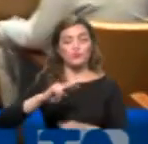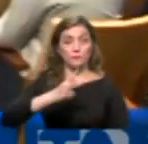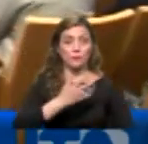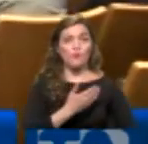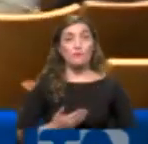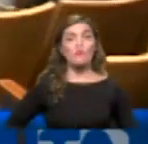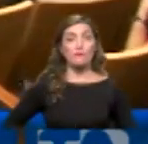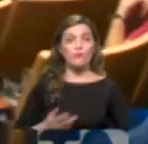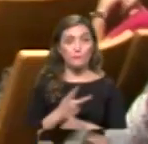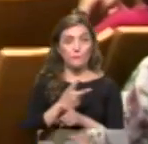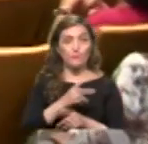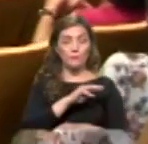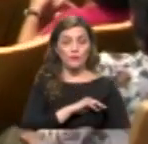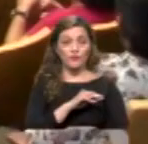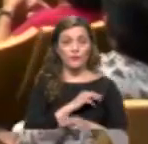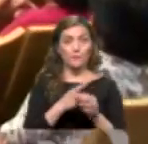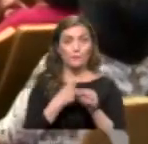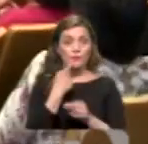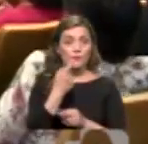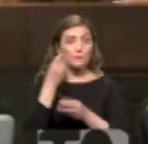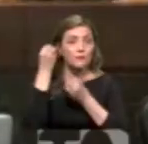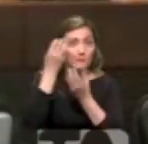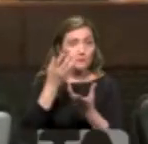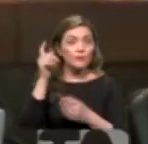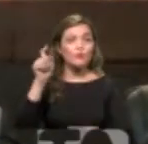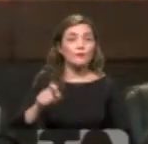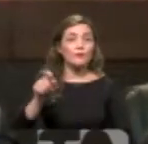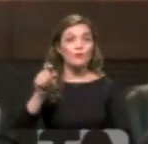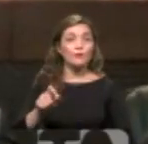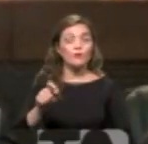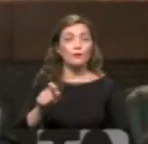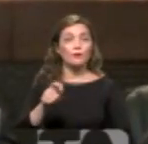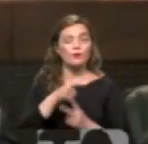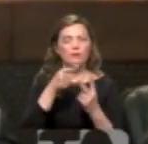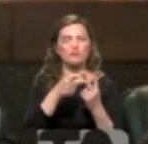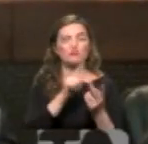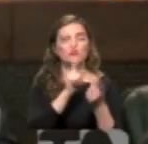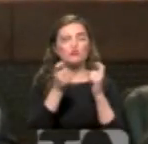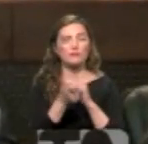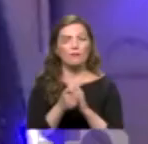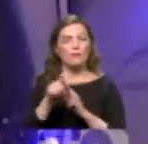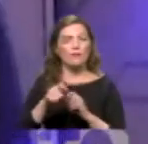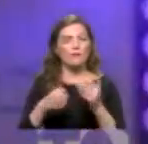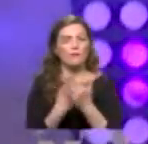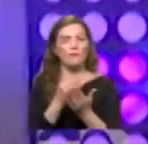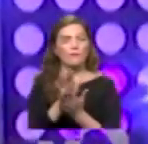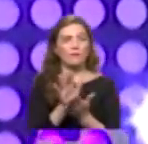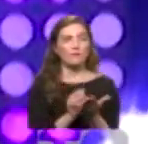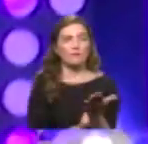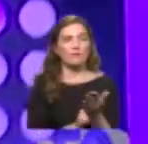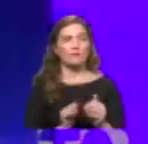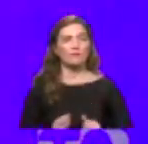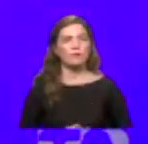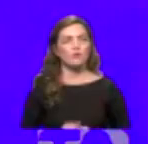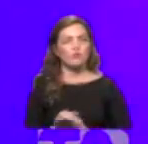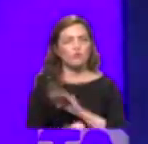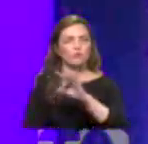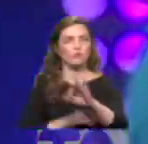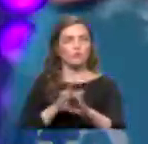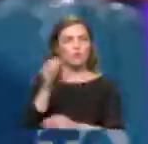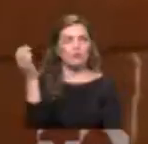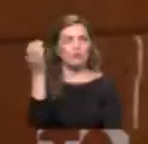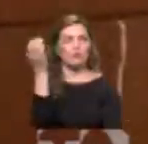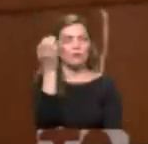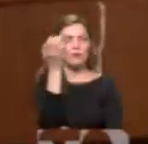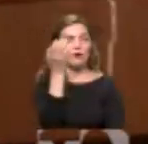del Consejo Metropolitano de Quito, indicó que es necesario este tipo de cambios y que habrán nuevos proyectos para reemplazar el reinado